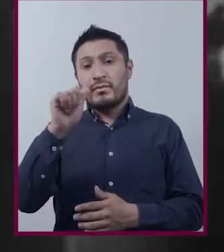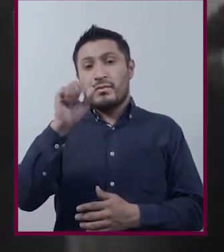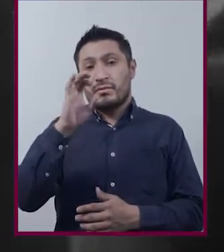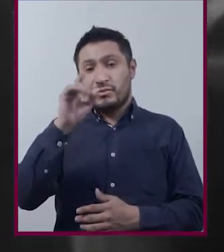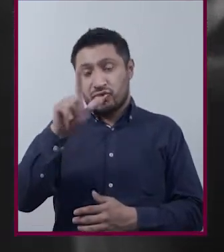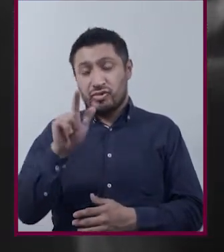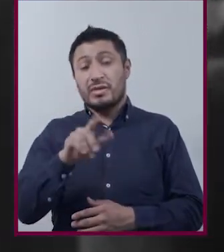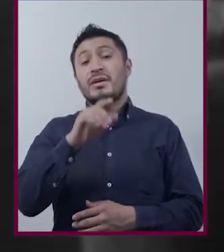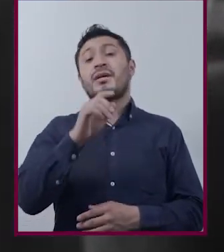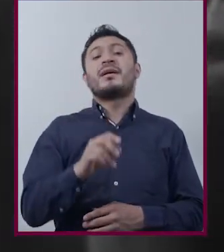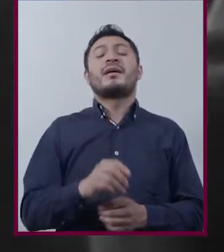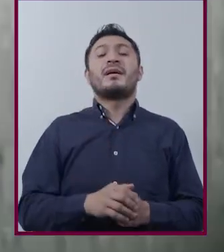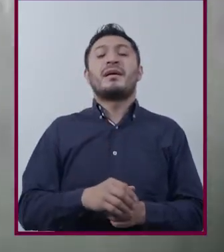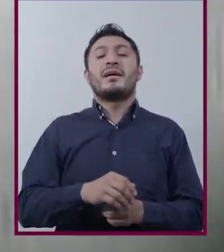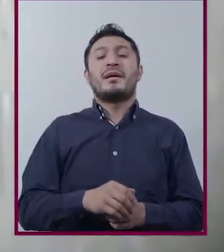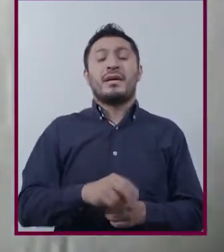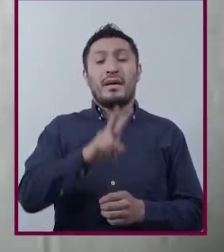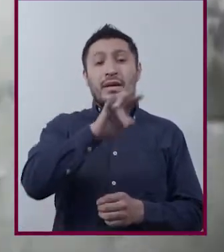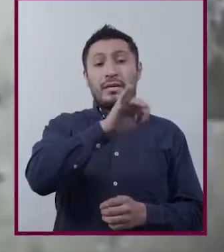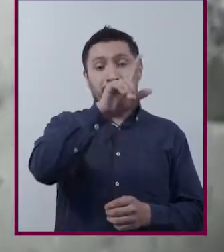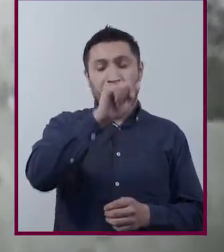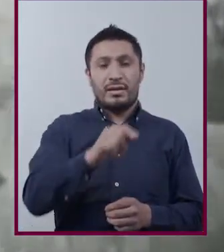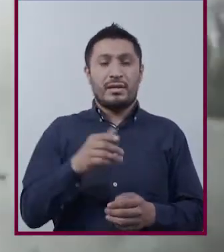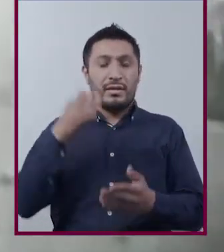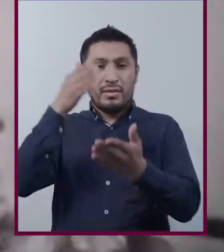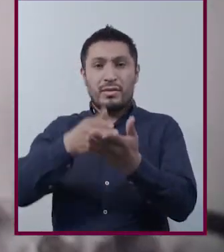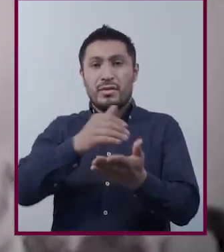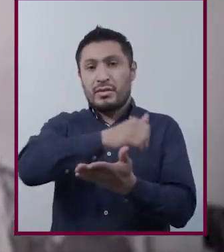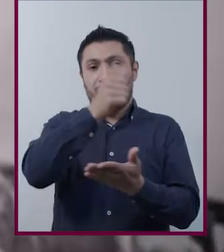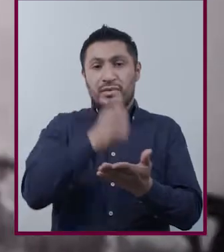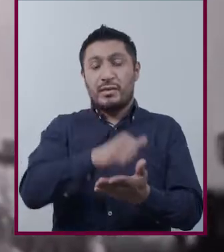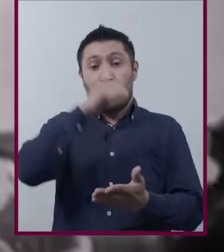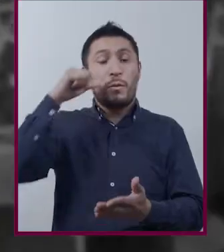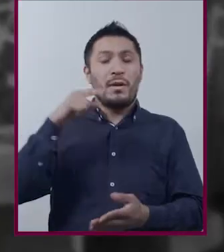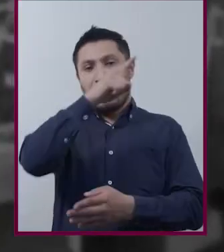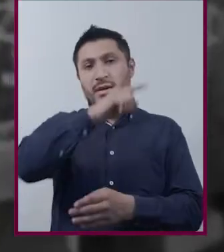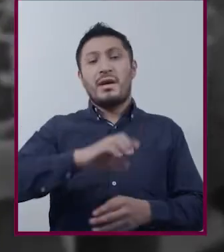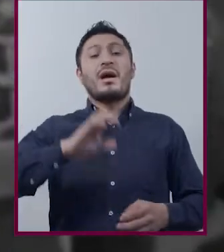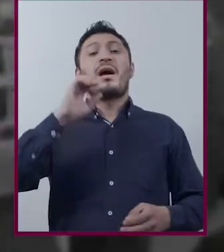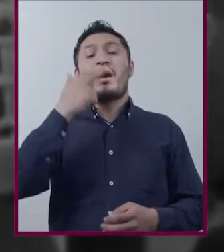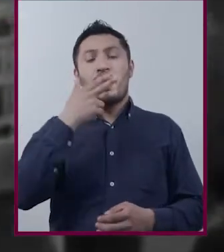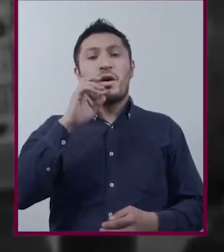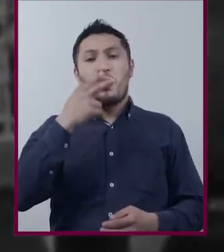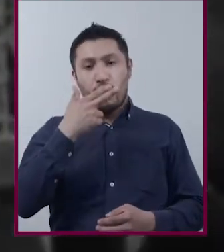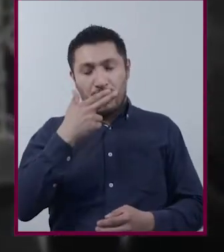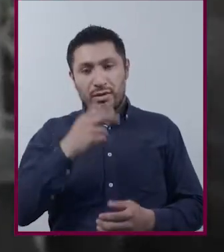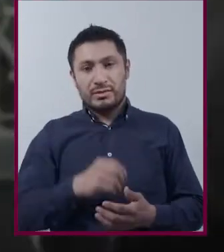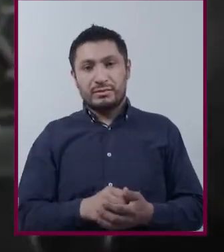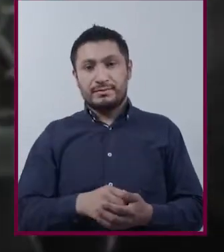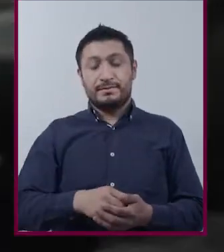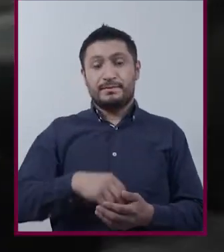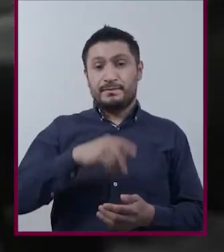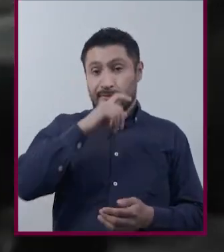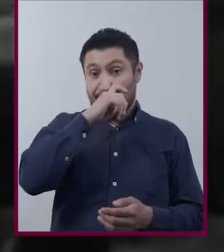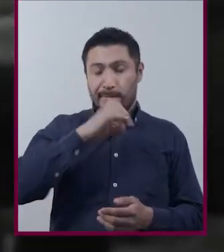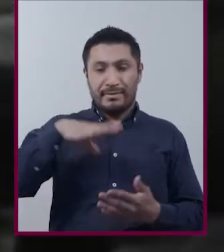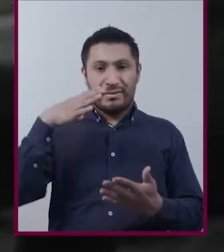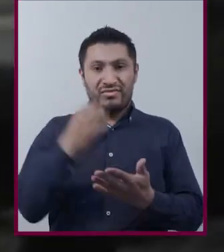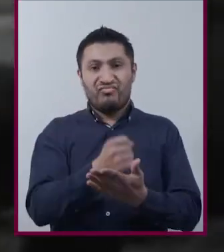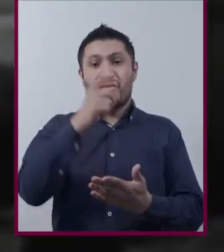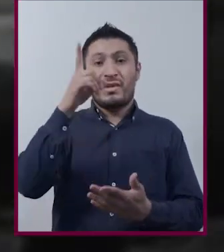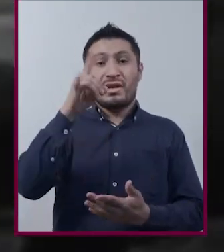Orozco y Francisco Villa tomaron Ciudad Juárez, en el estado de Chihuahua. Tras este triunfo, Porfirio Díaz partió al